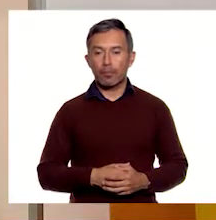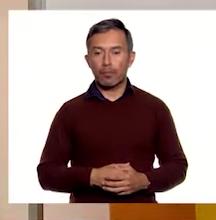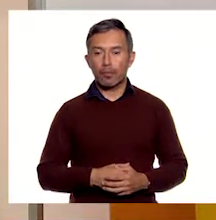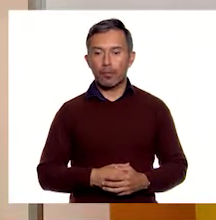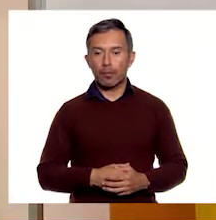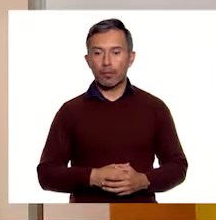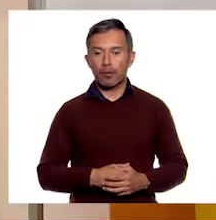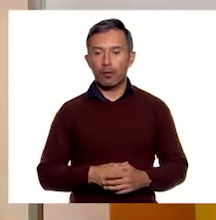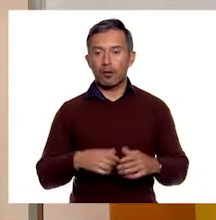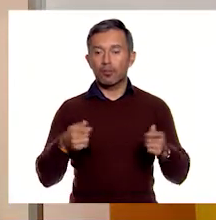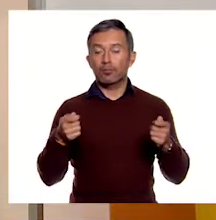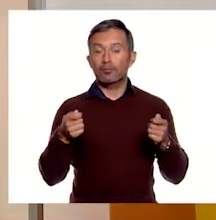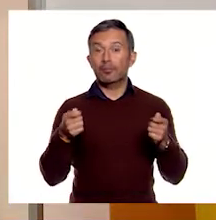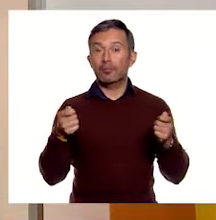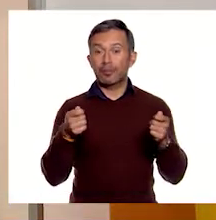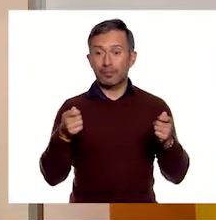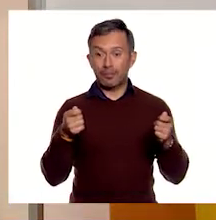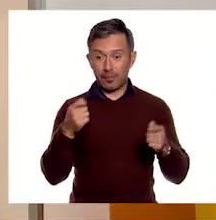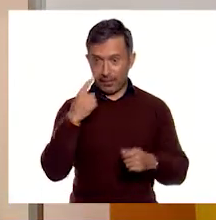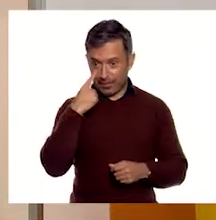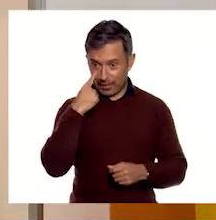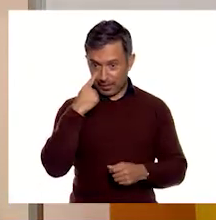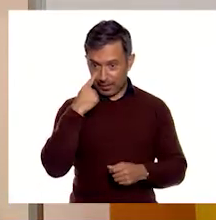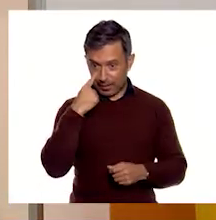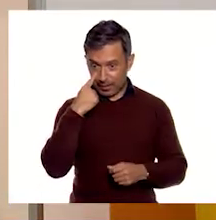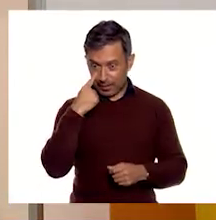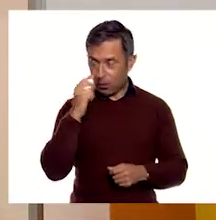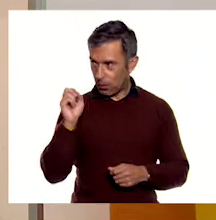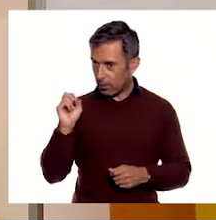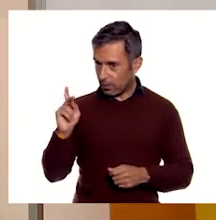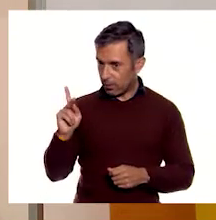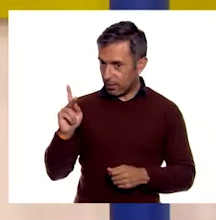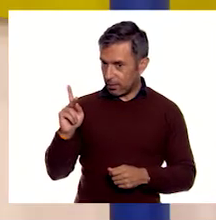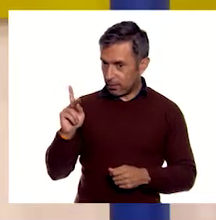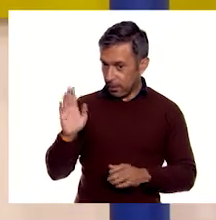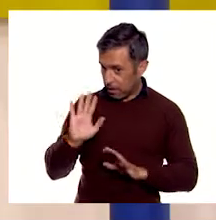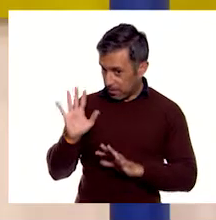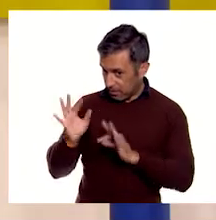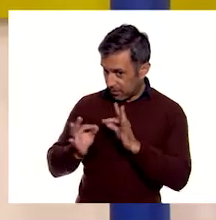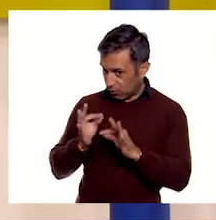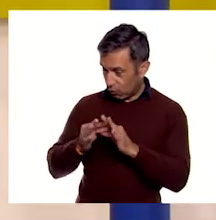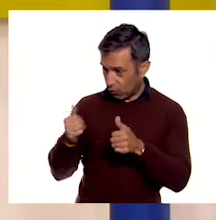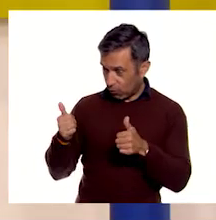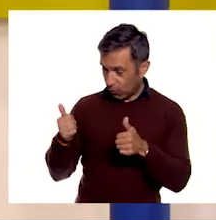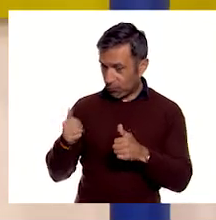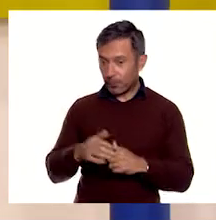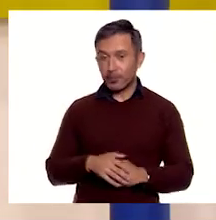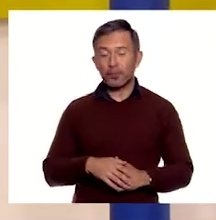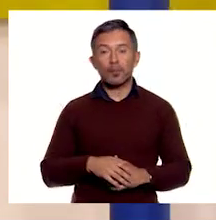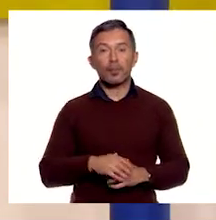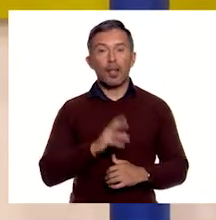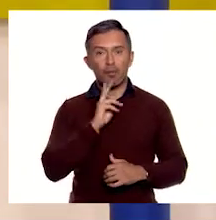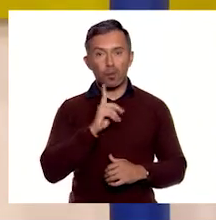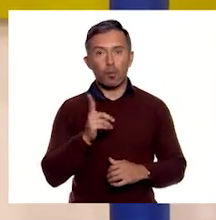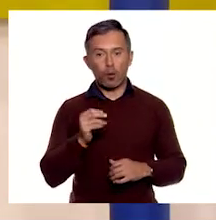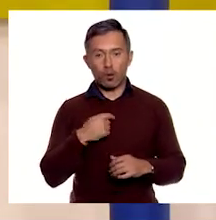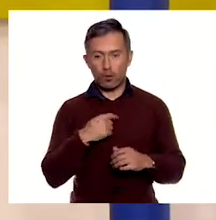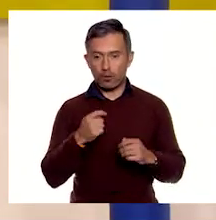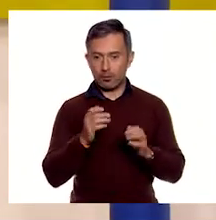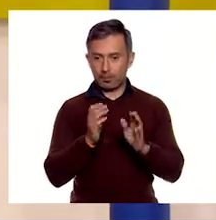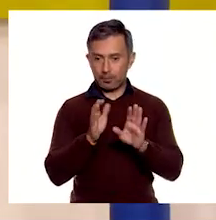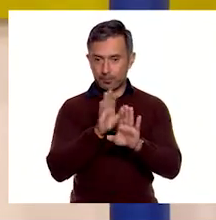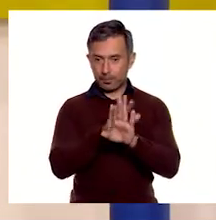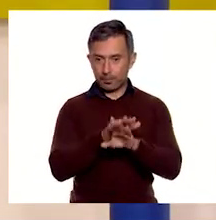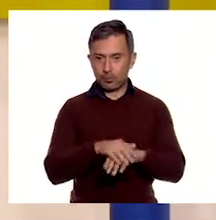taumaturgo. La otra. Ahora, de fíjense. Manera derecha. Ok. ¿Listo, maestro? A ver. Para crear la ilusión. Estoy